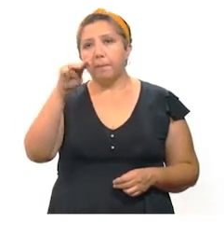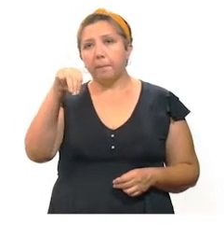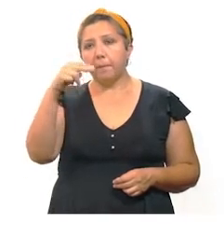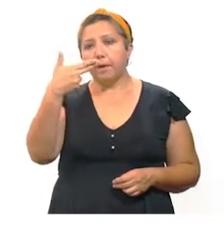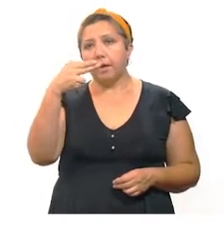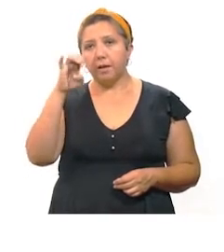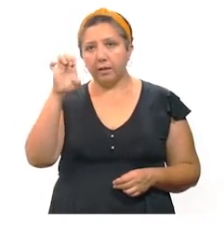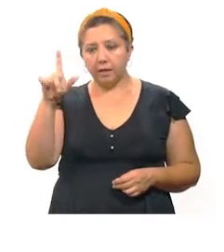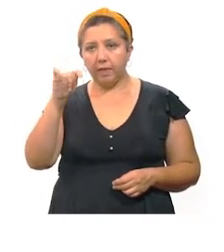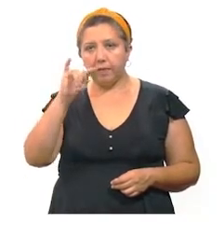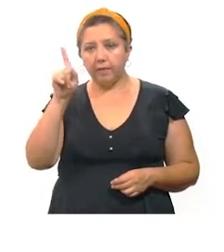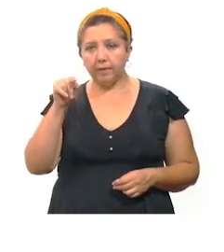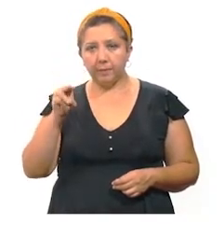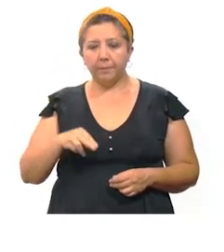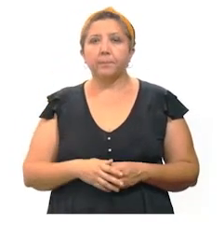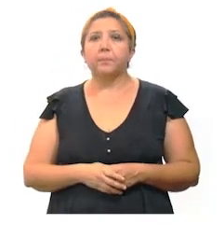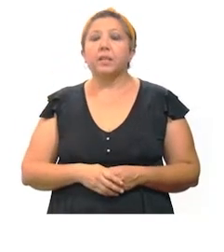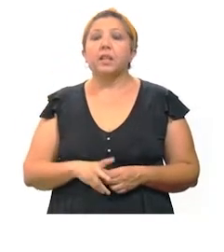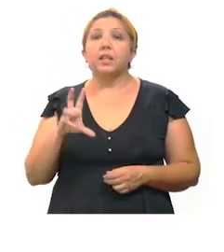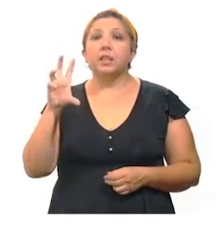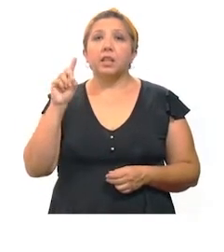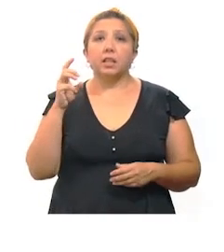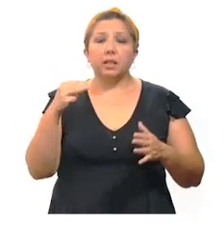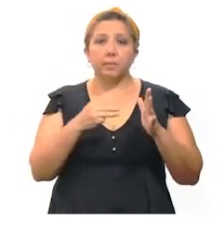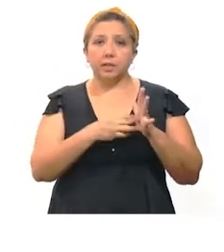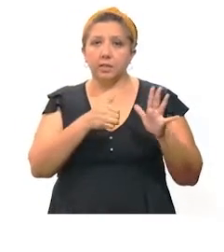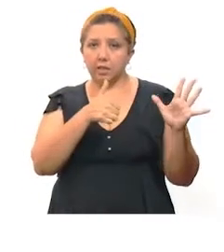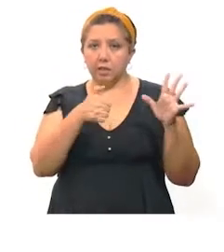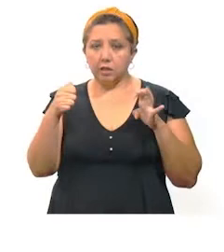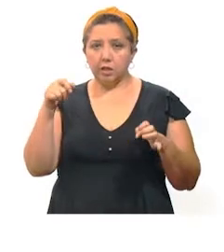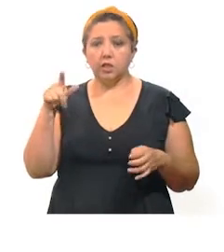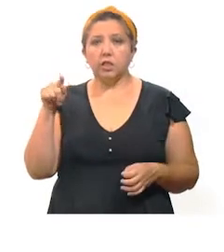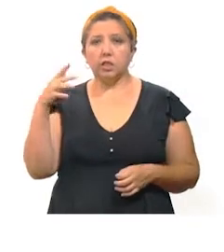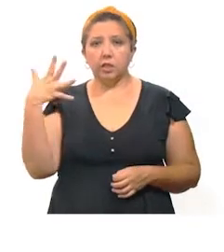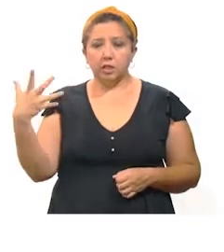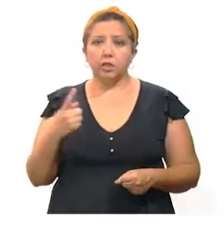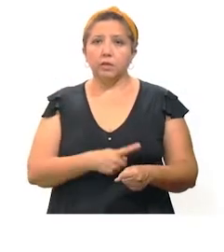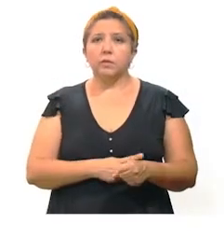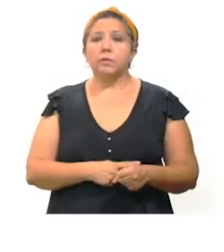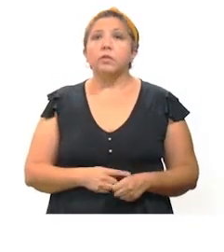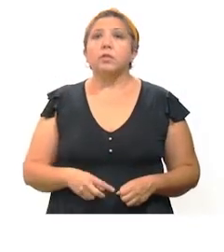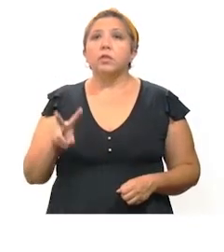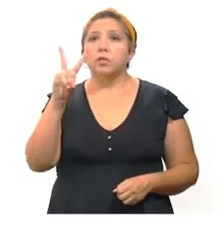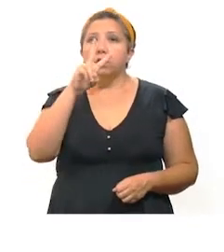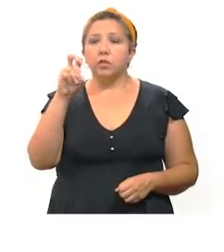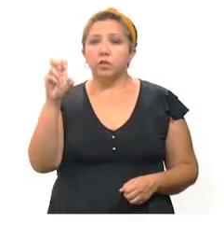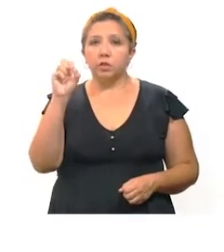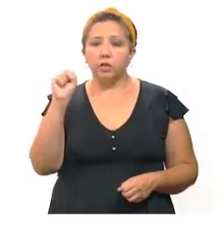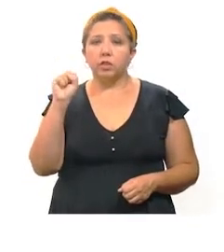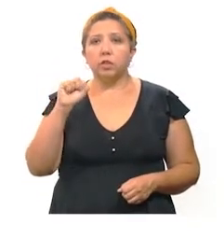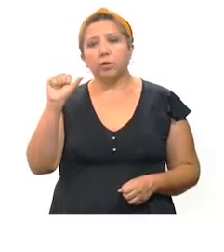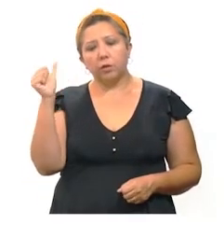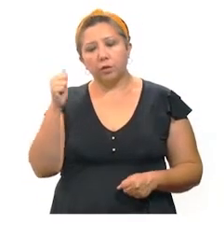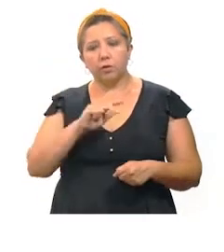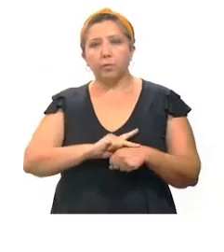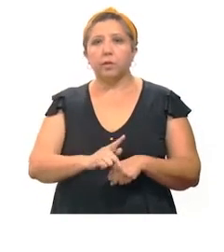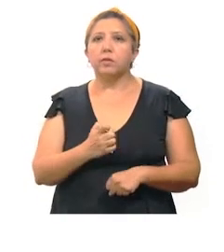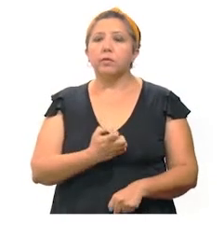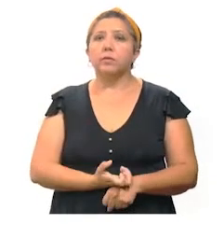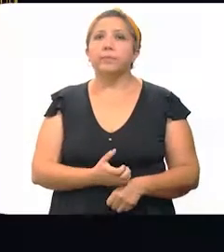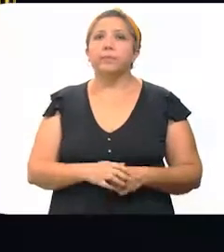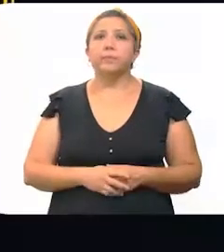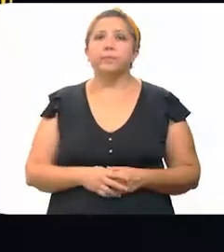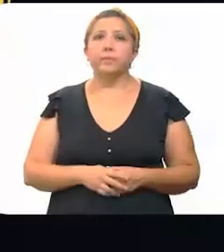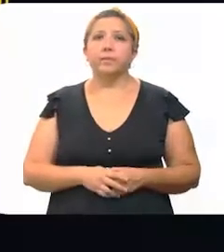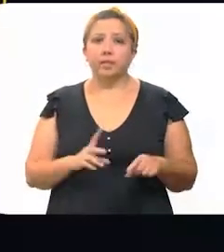Ticul, Tixcocop y Tizimín. De los 30.675 casos positivos, 260 son de otro país u otro